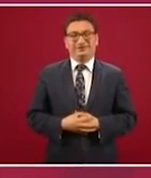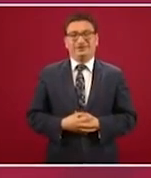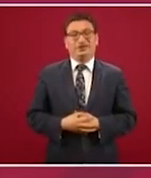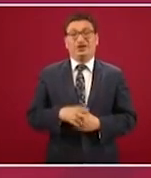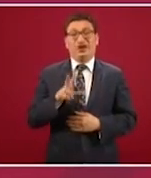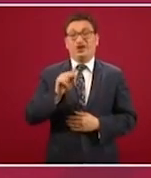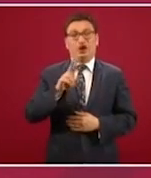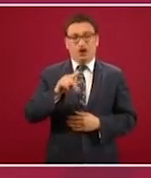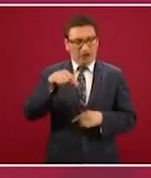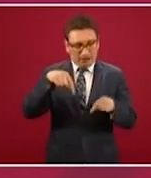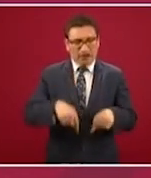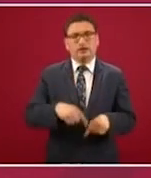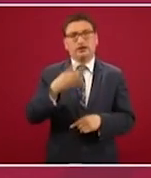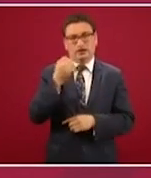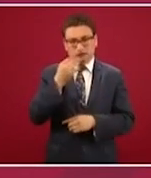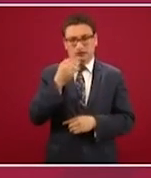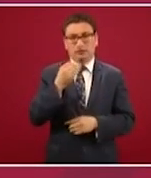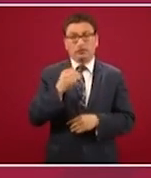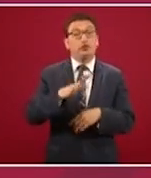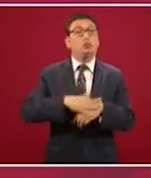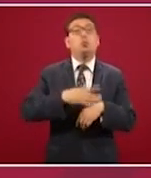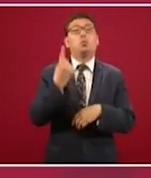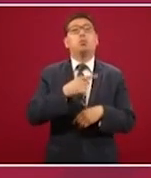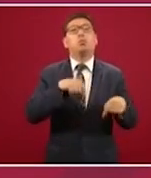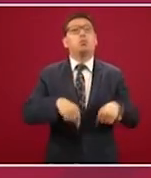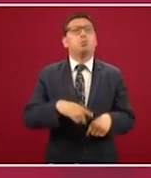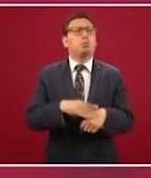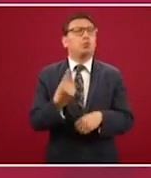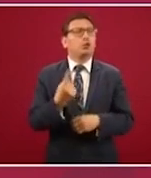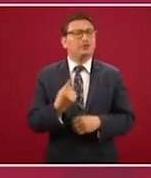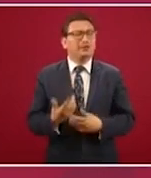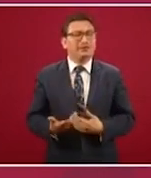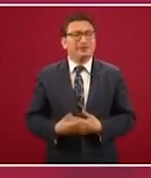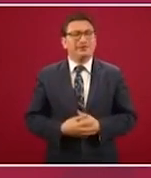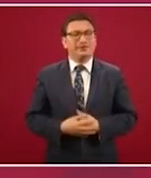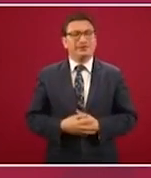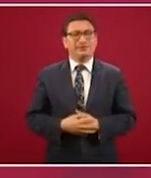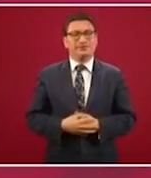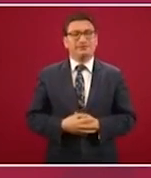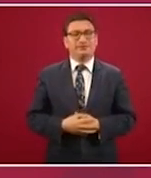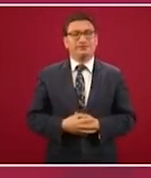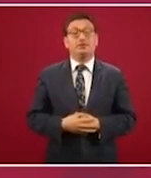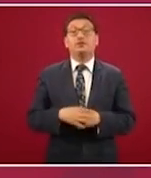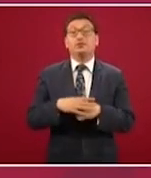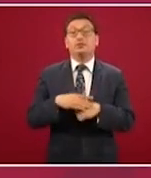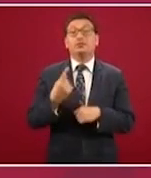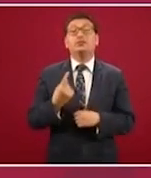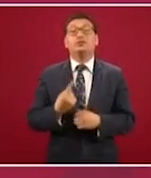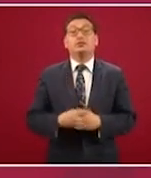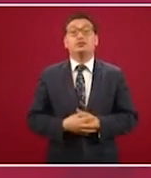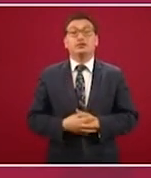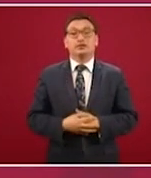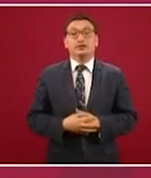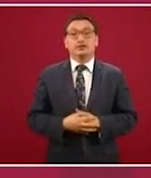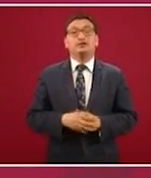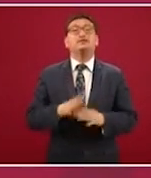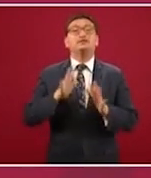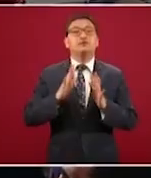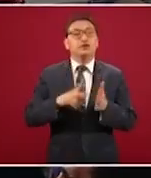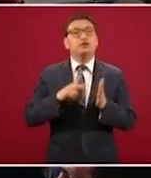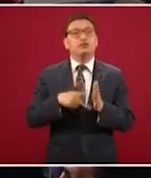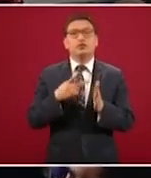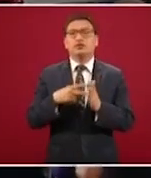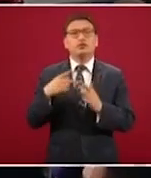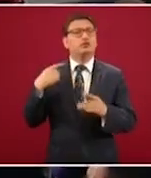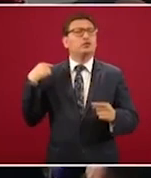No, aquí a las 9:00, ¿sabe por qué lo vamos a hacer aquí? Sí. Porque ya llevamos ¿cuánto